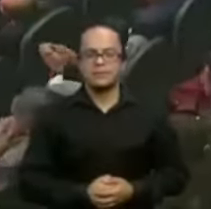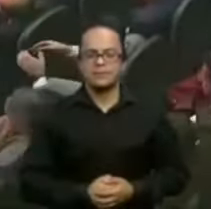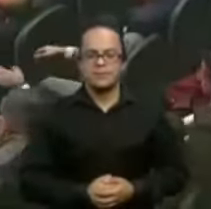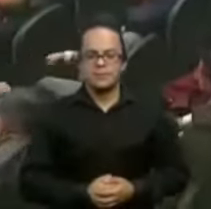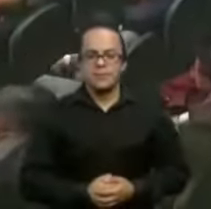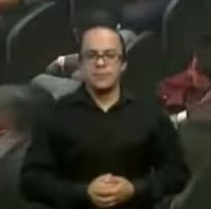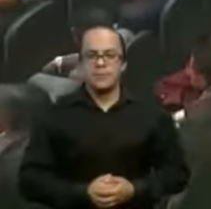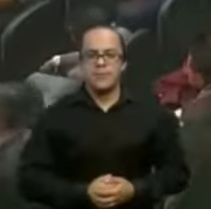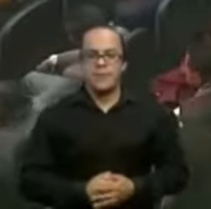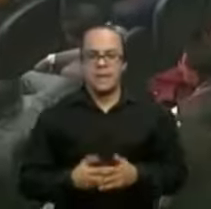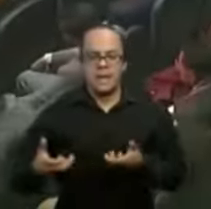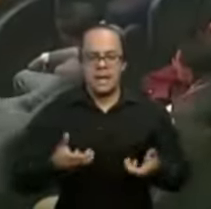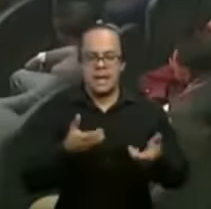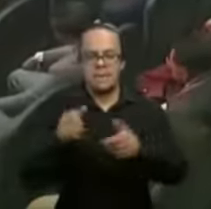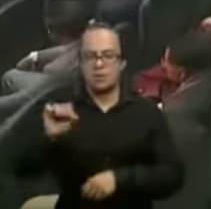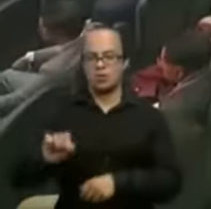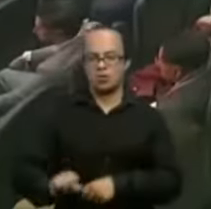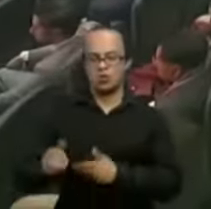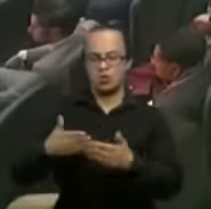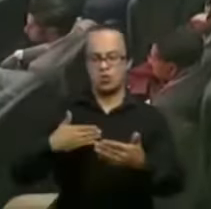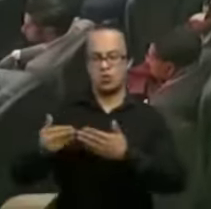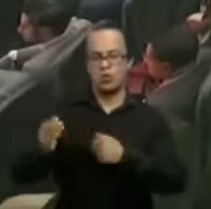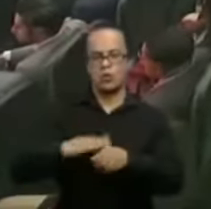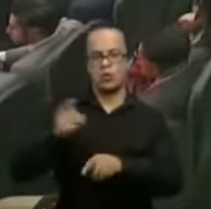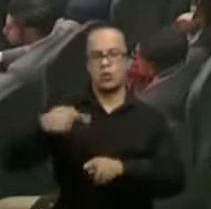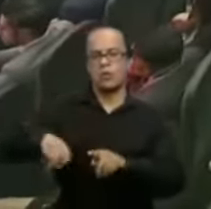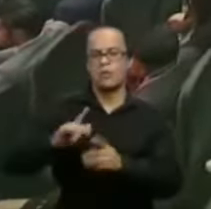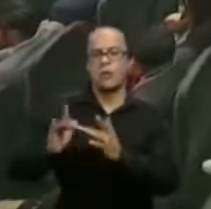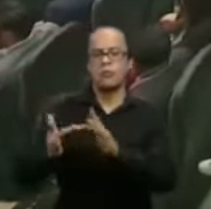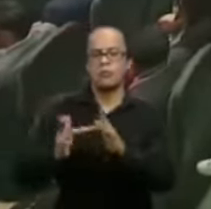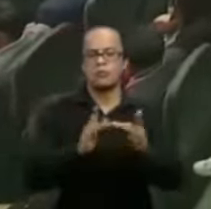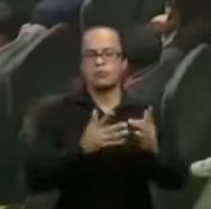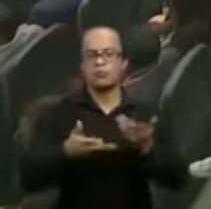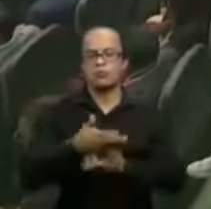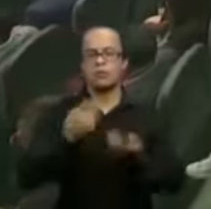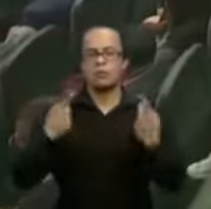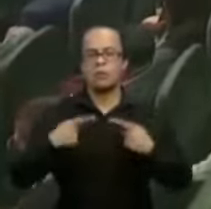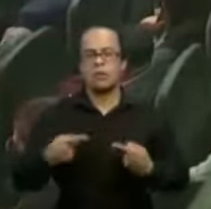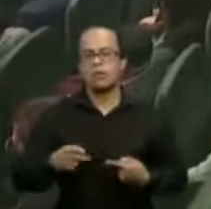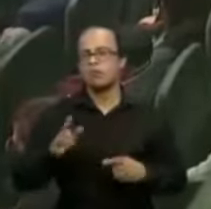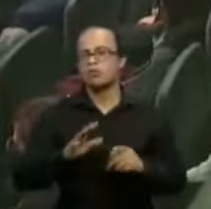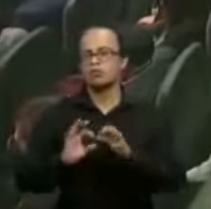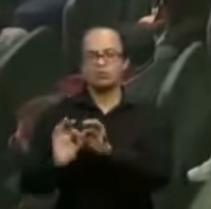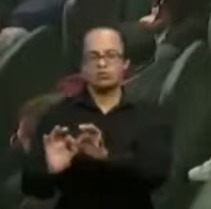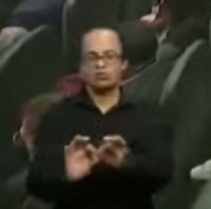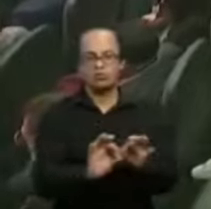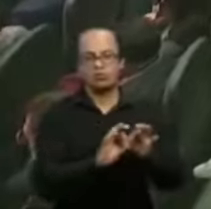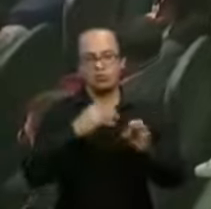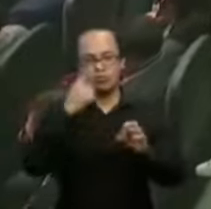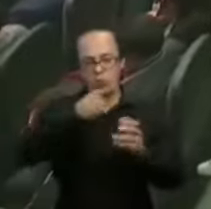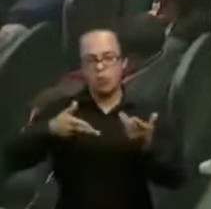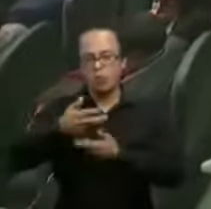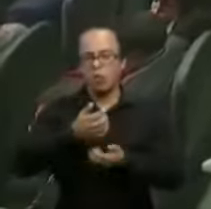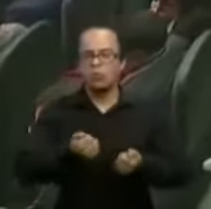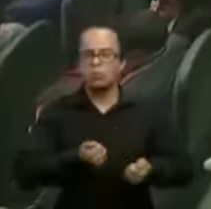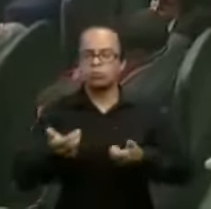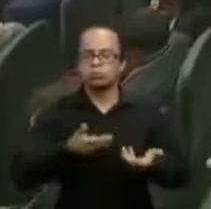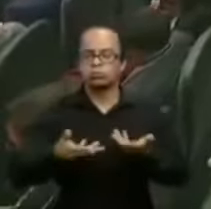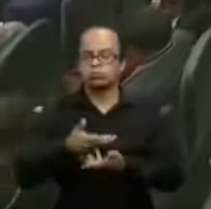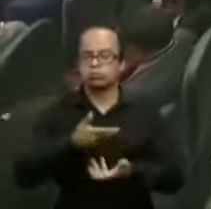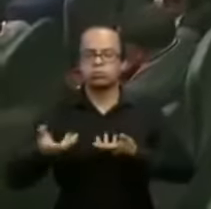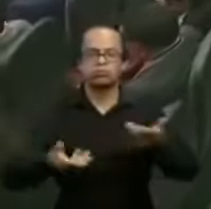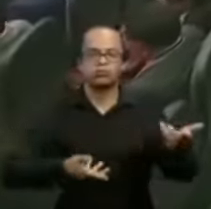Modernizaremos los caminos del sur que conectan comunidades y personas, activando los intercambios comerciales y